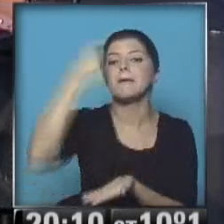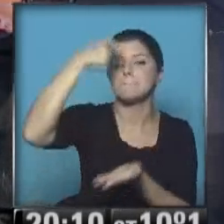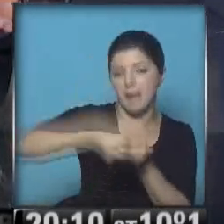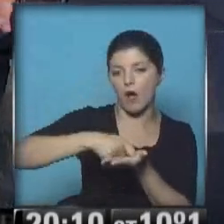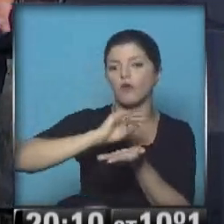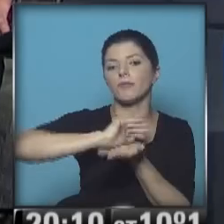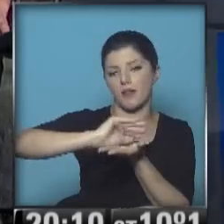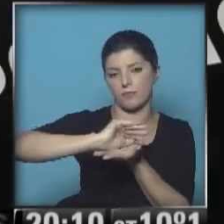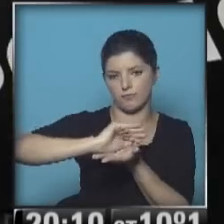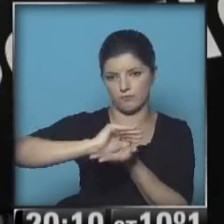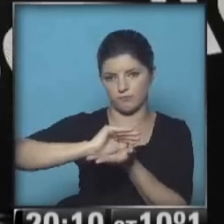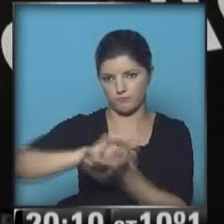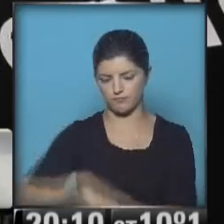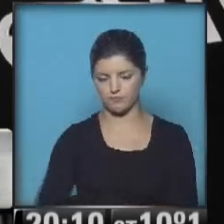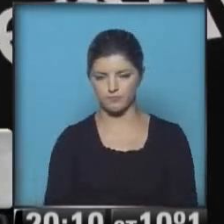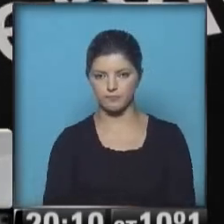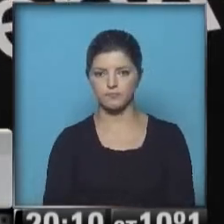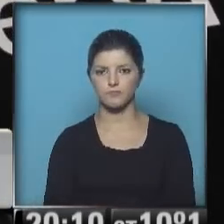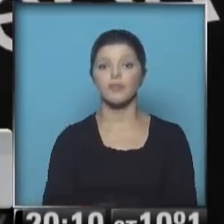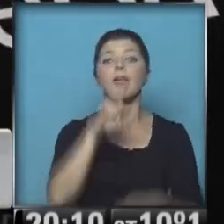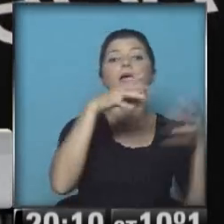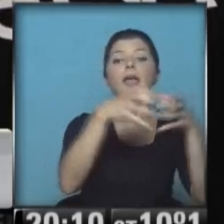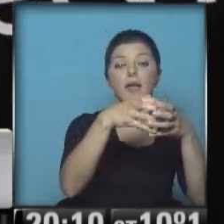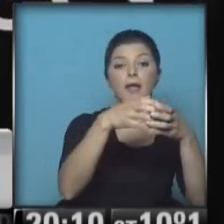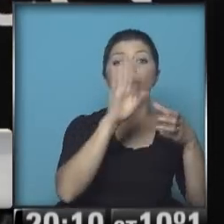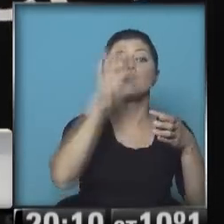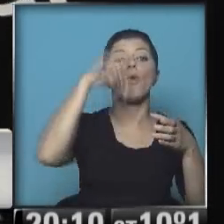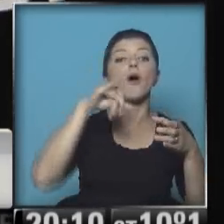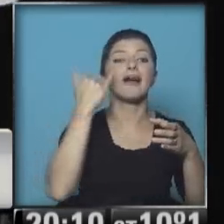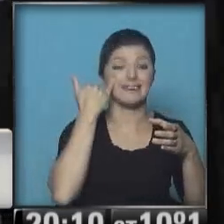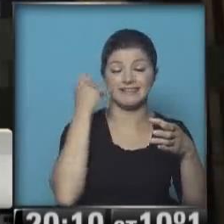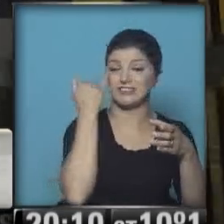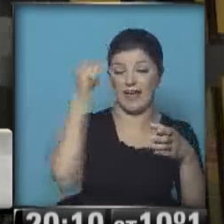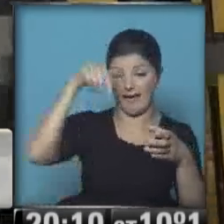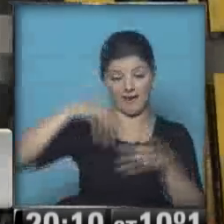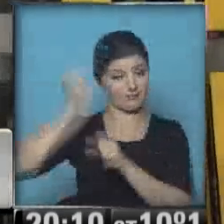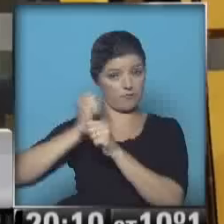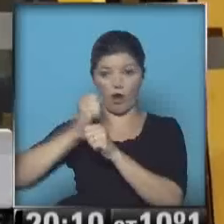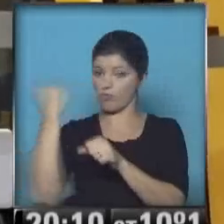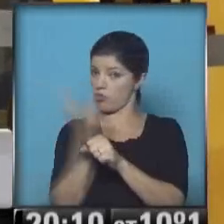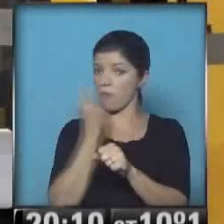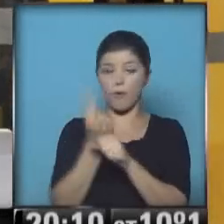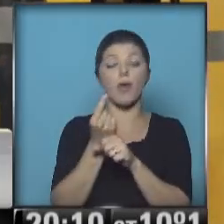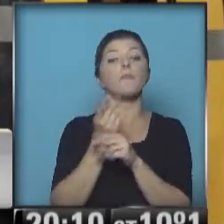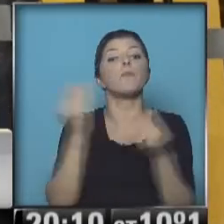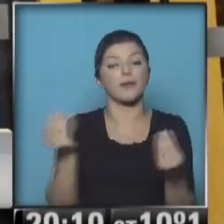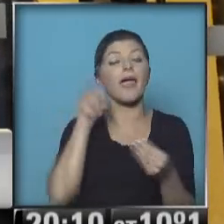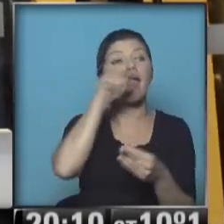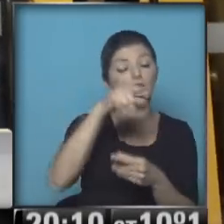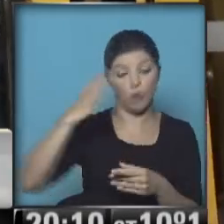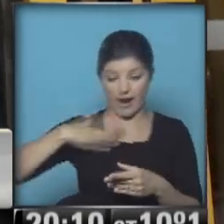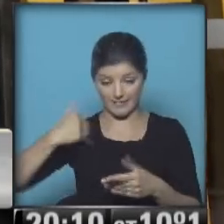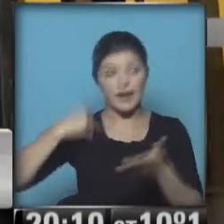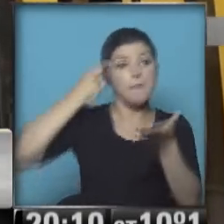nuestro país. El BONI ya no tendrá autorización para operar en la Argentina por no haber efectivizado el pago a